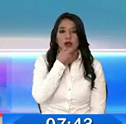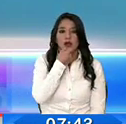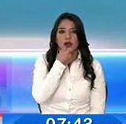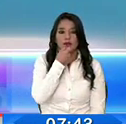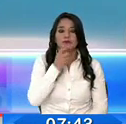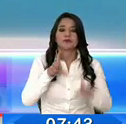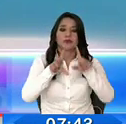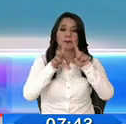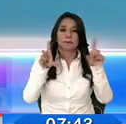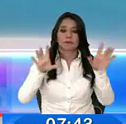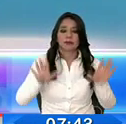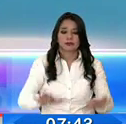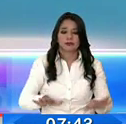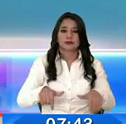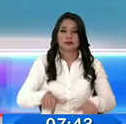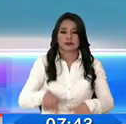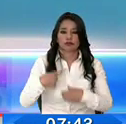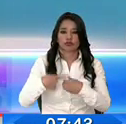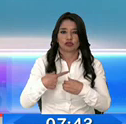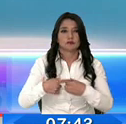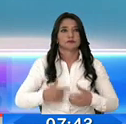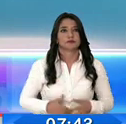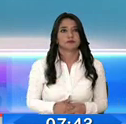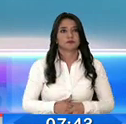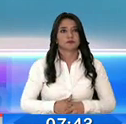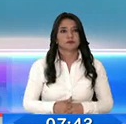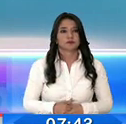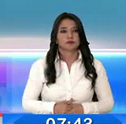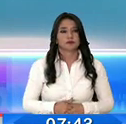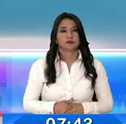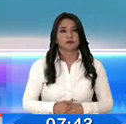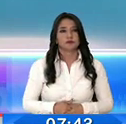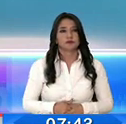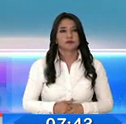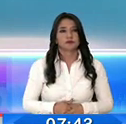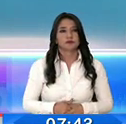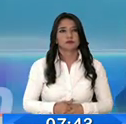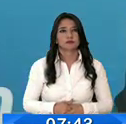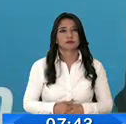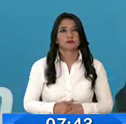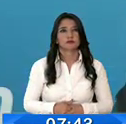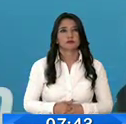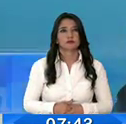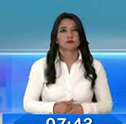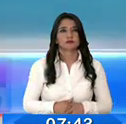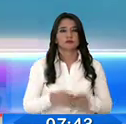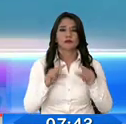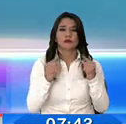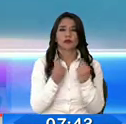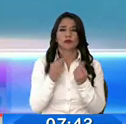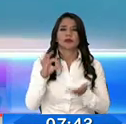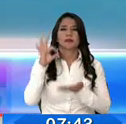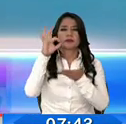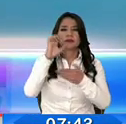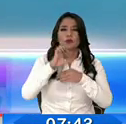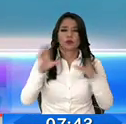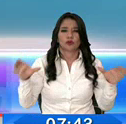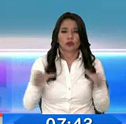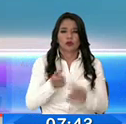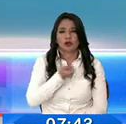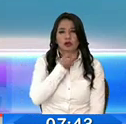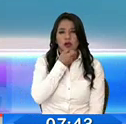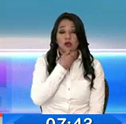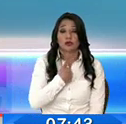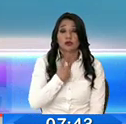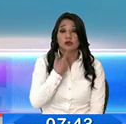la cámara de comercio y obviamente estábamos creo que los gremios más más representativos del país y le